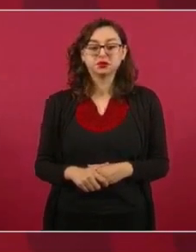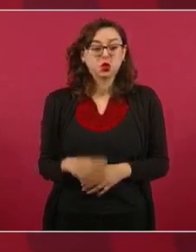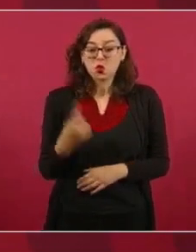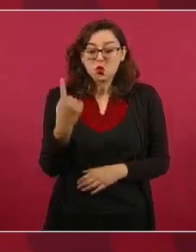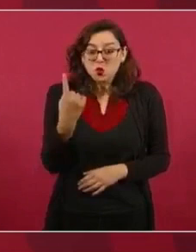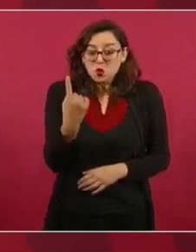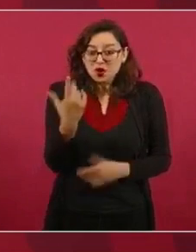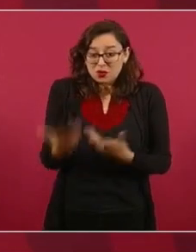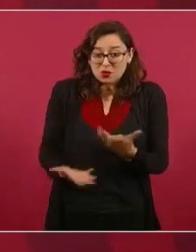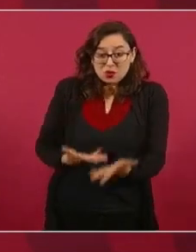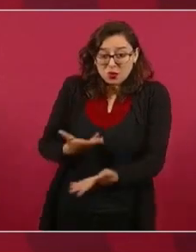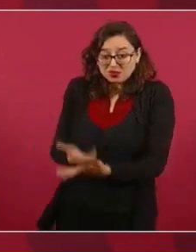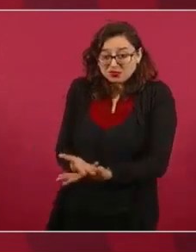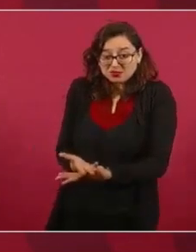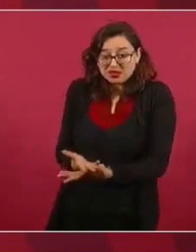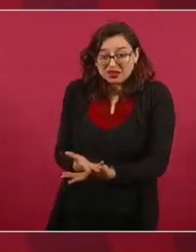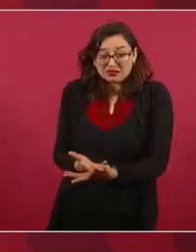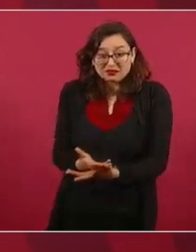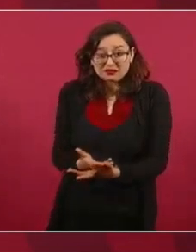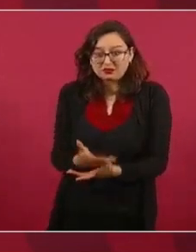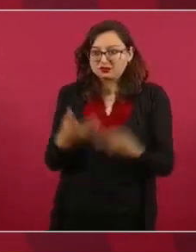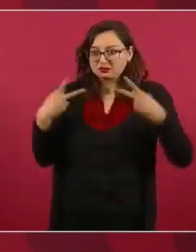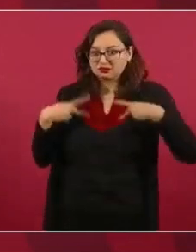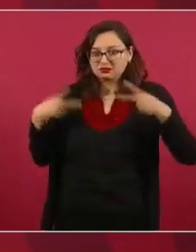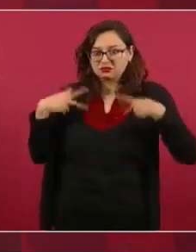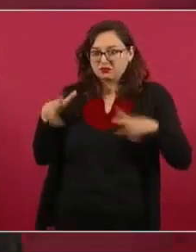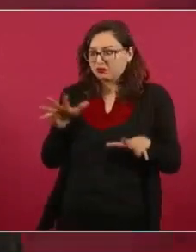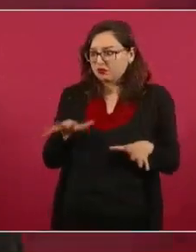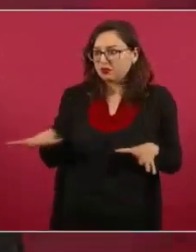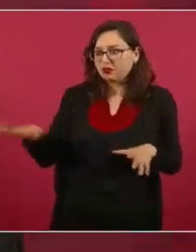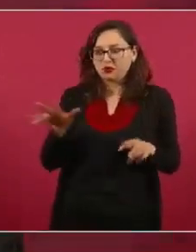Una propuesta que la gente…